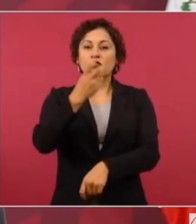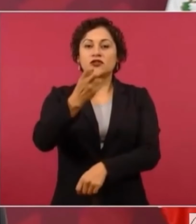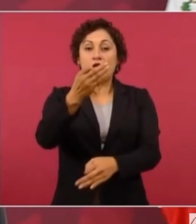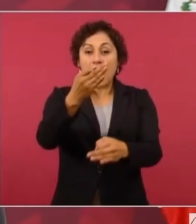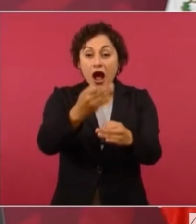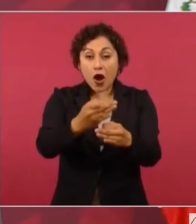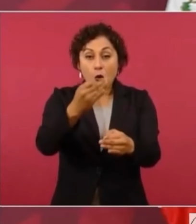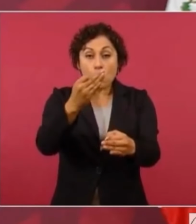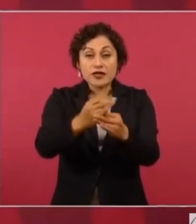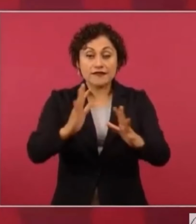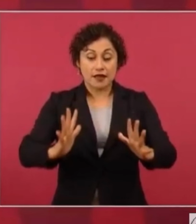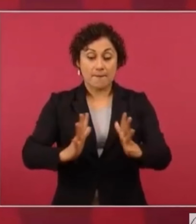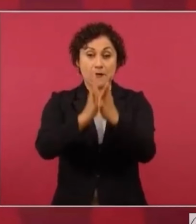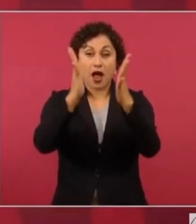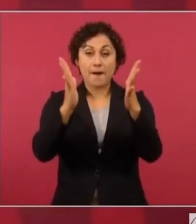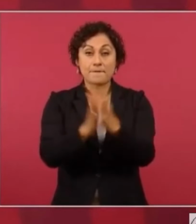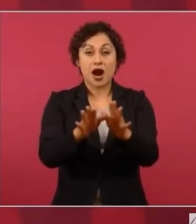Del ciudadano.